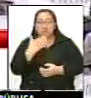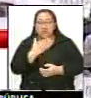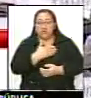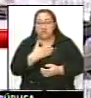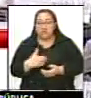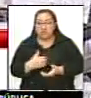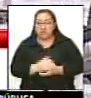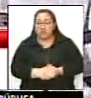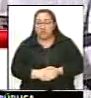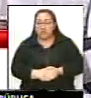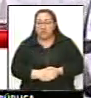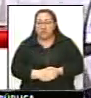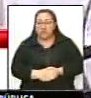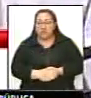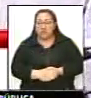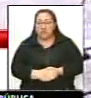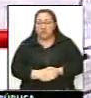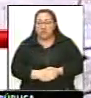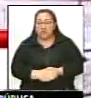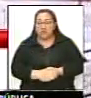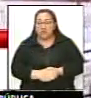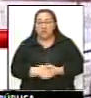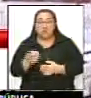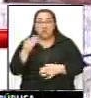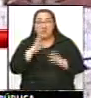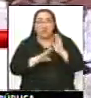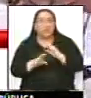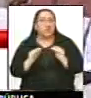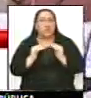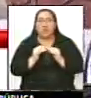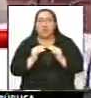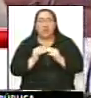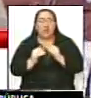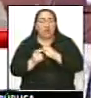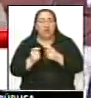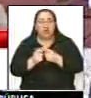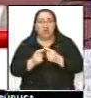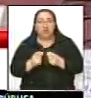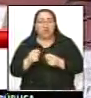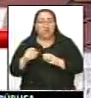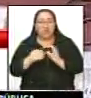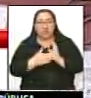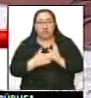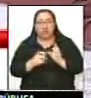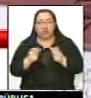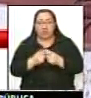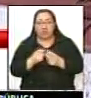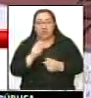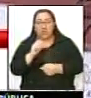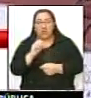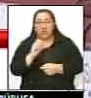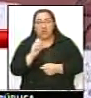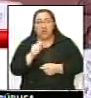Gracias, presidente. La preocupación en la misma línea que hace notar la congresista